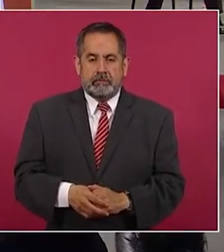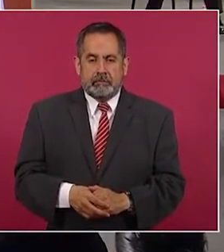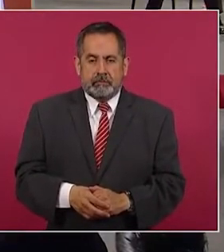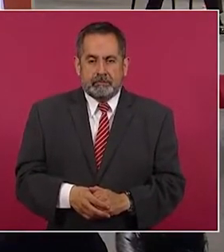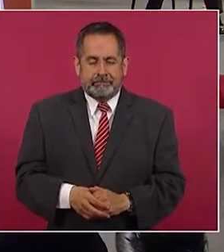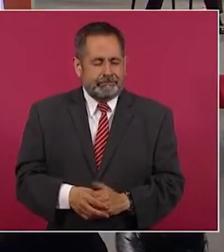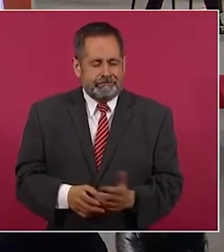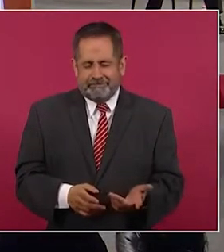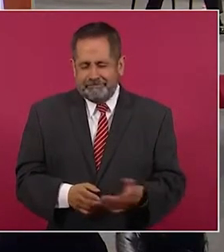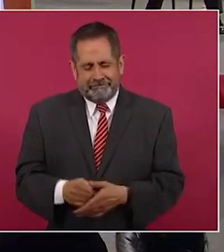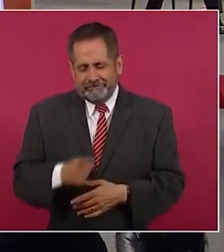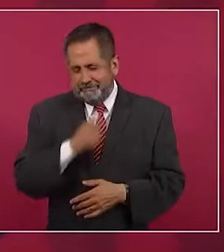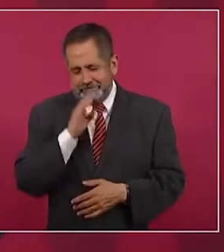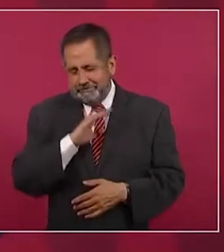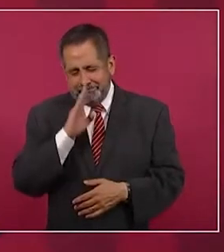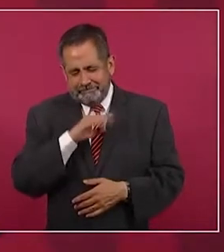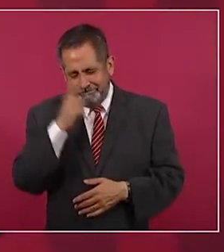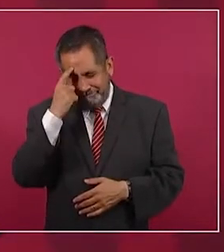No, no, no, no, no, no.